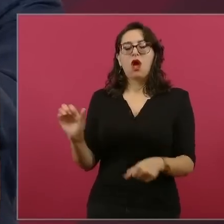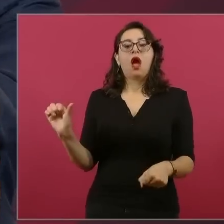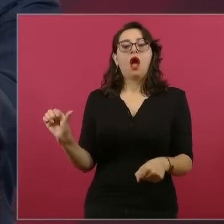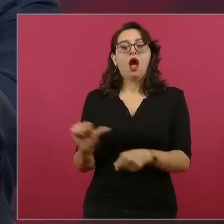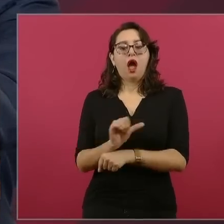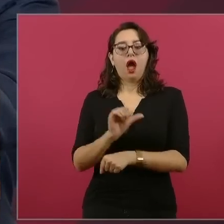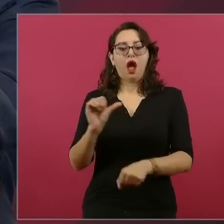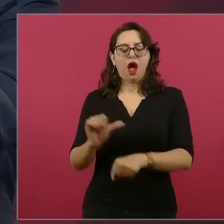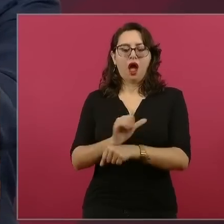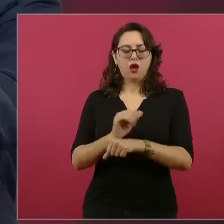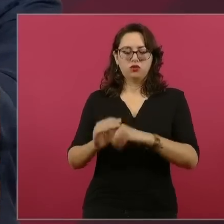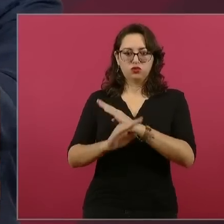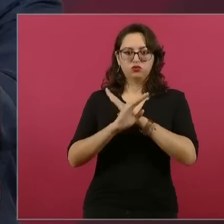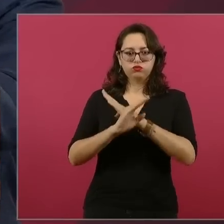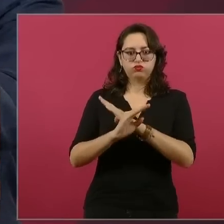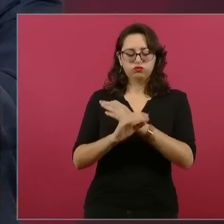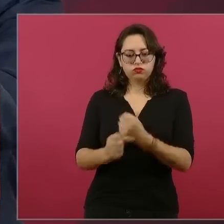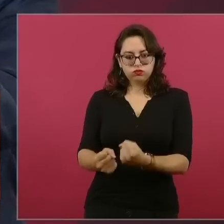y